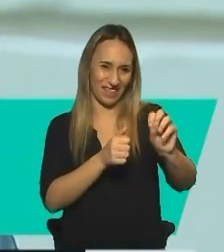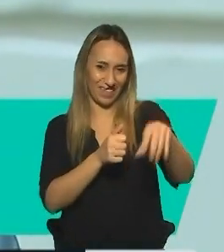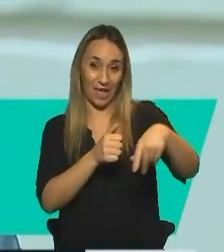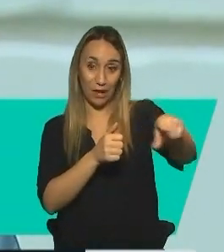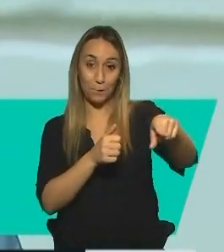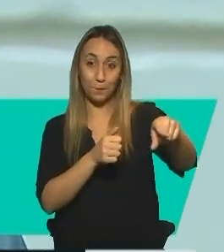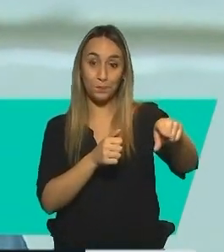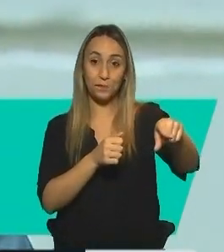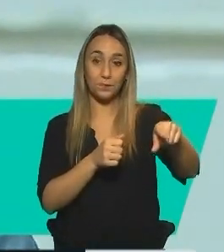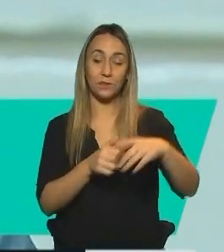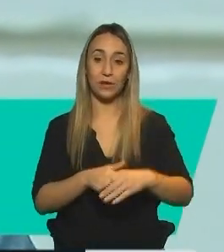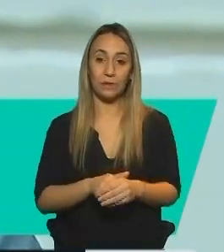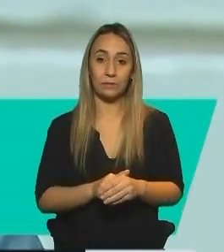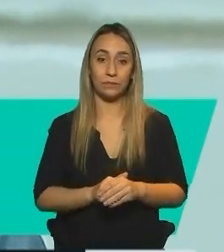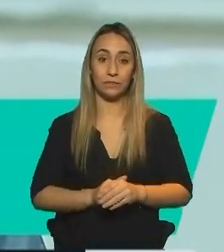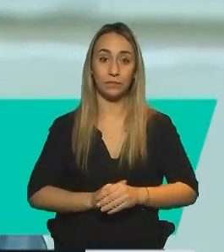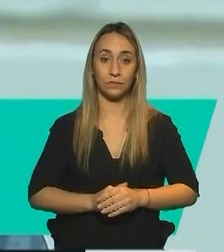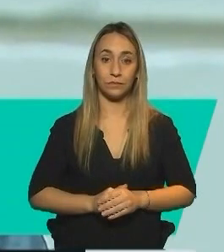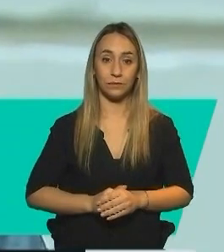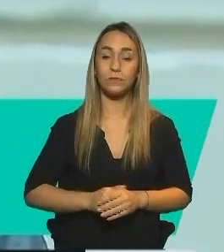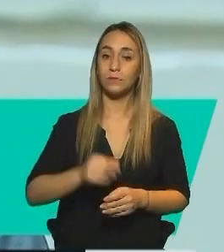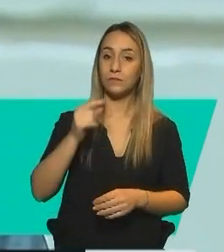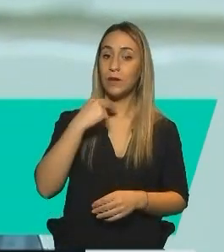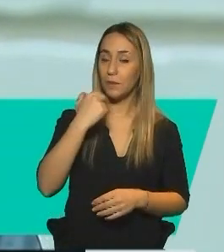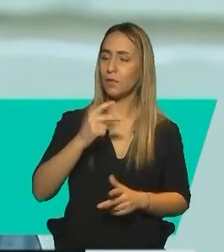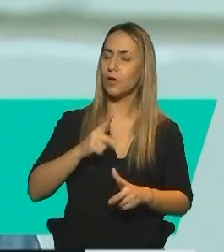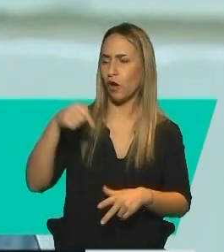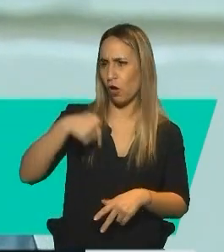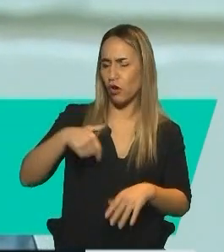atrás. Dijo, yo hoy te acompaño.